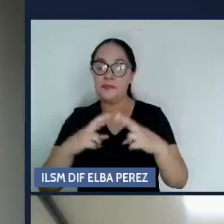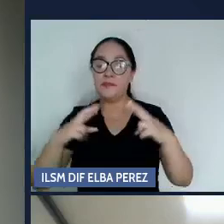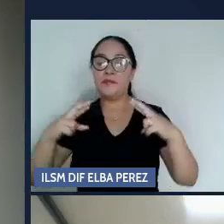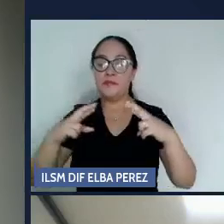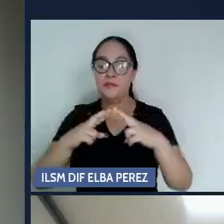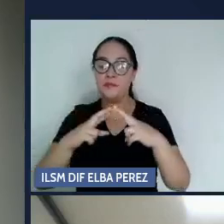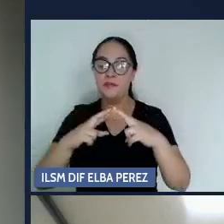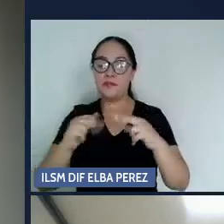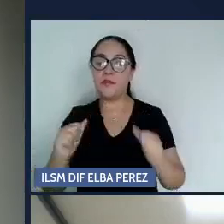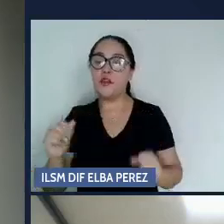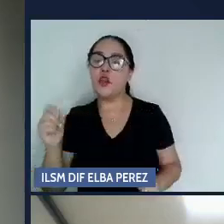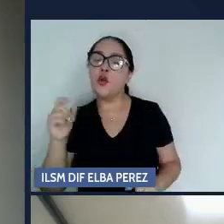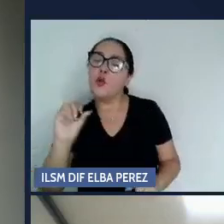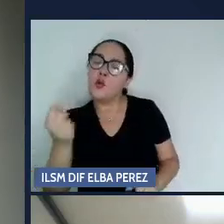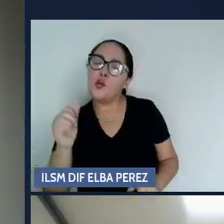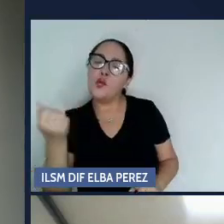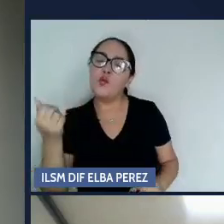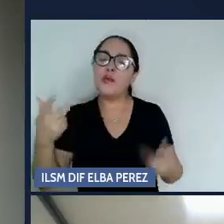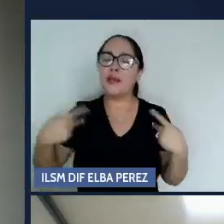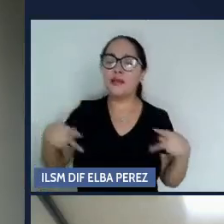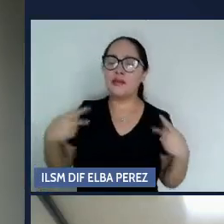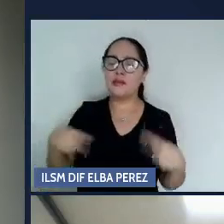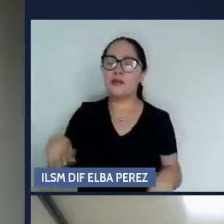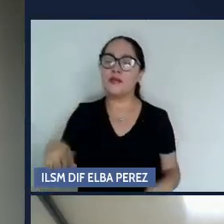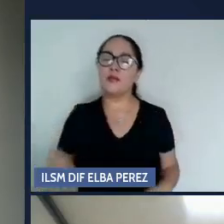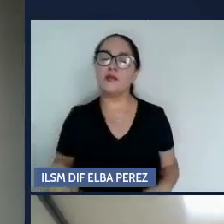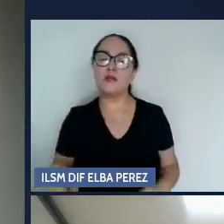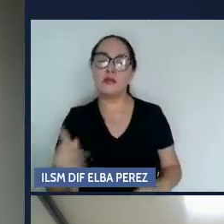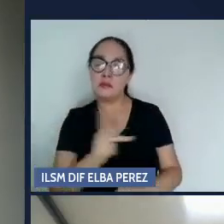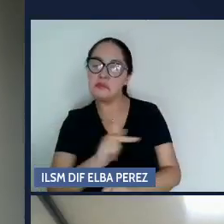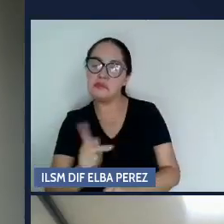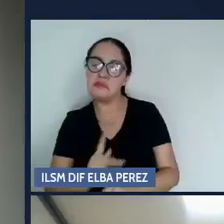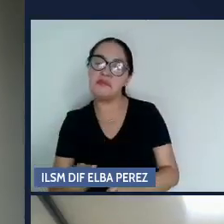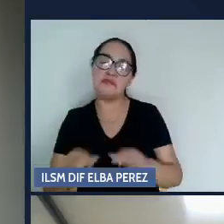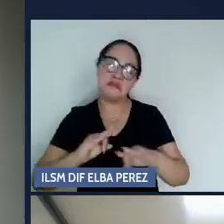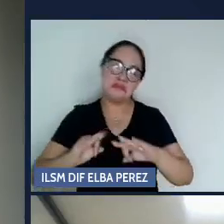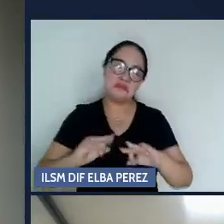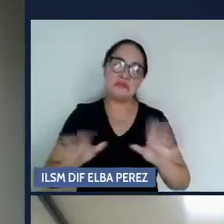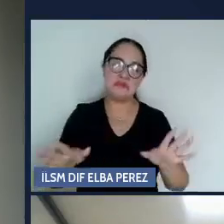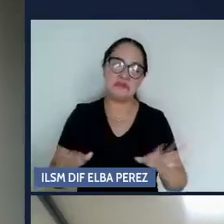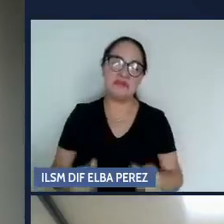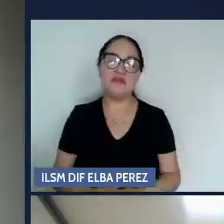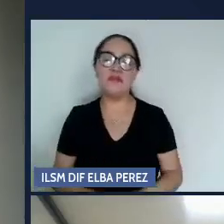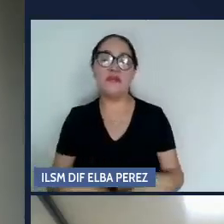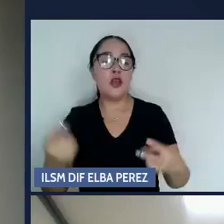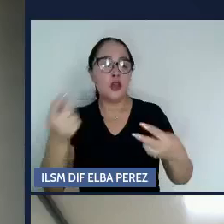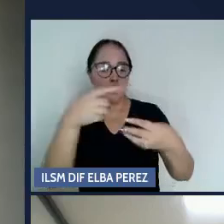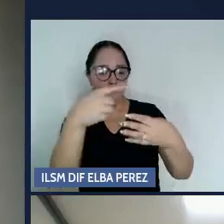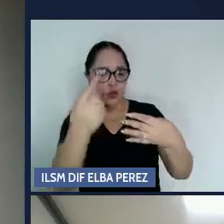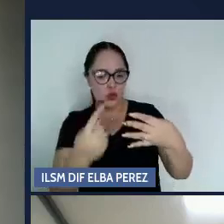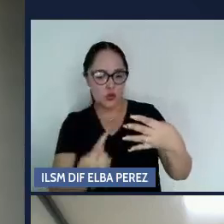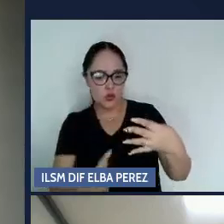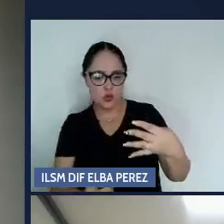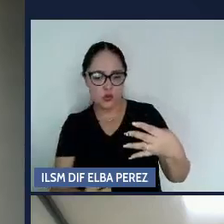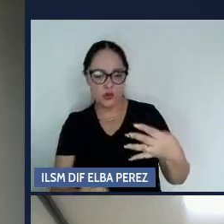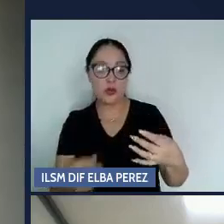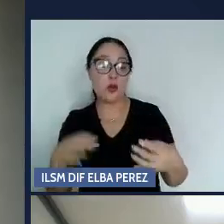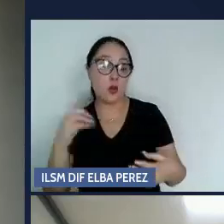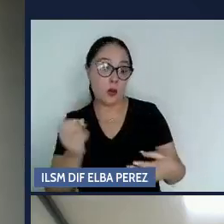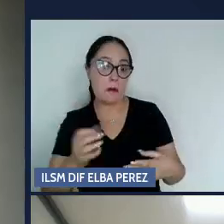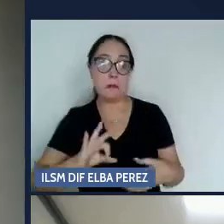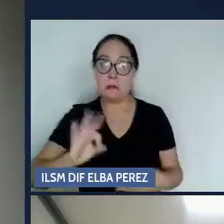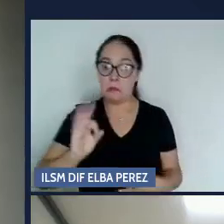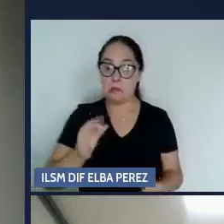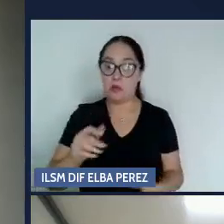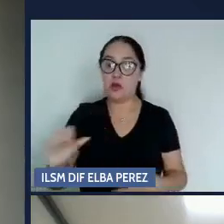no estamos en ninguna de estas categorías que les acabo de mencionar, podemos desafortunadamente, si nuestras acciones así